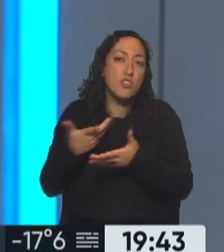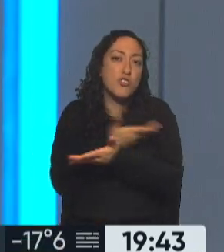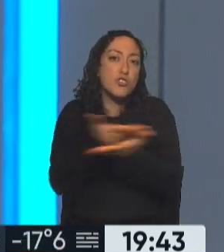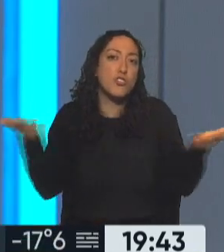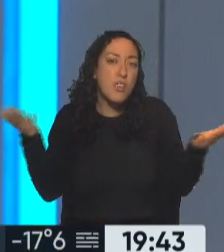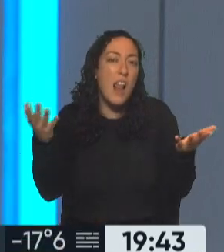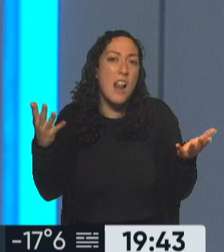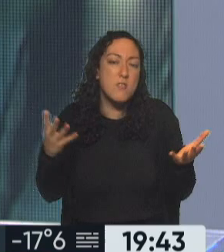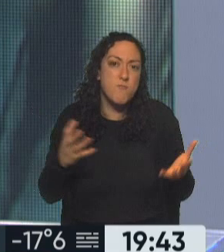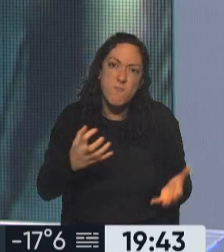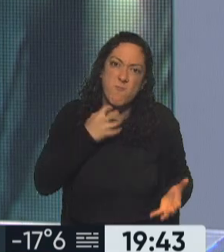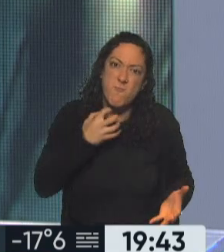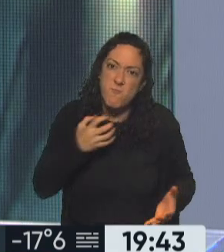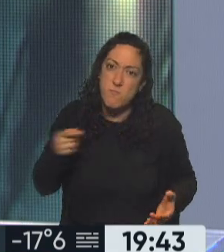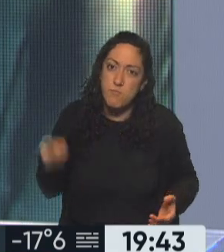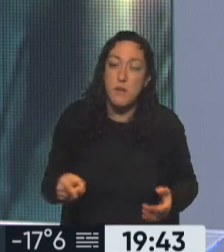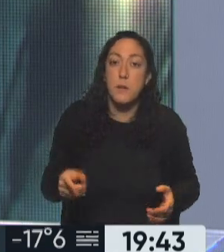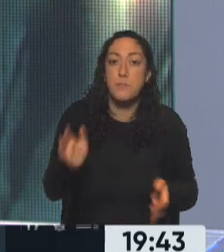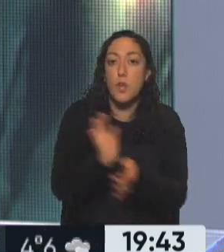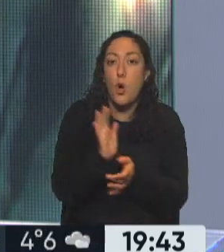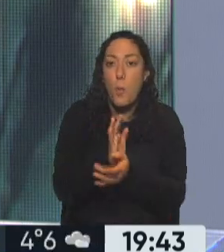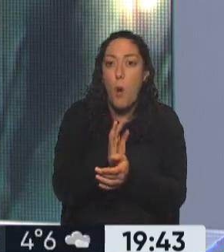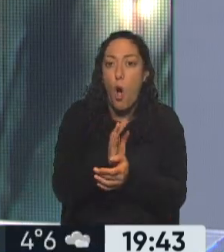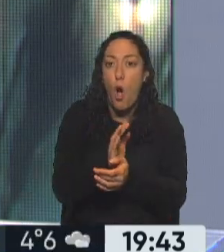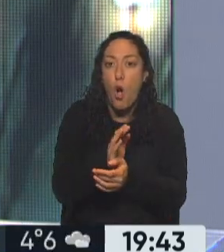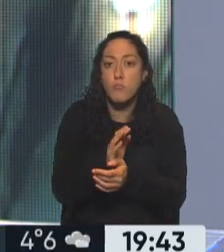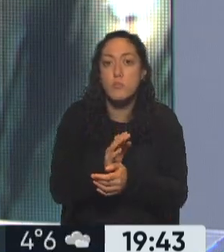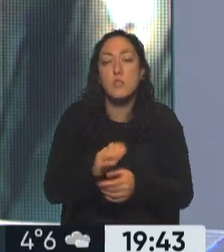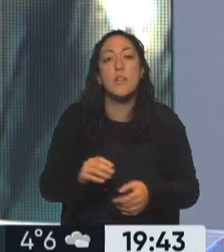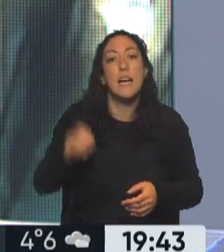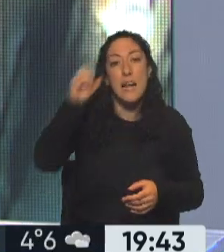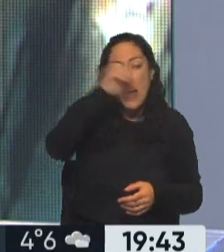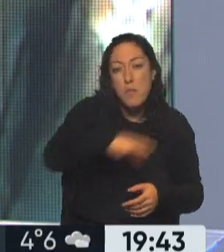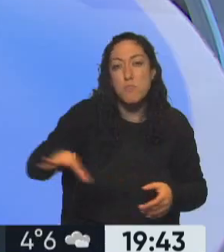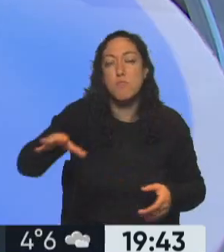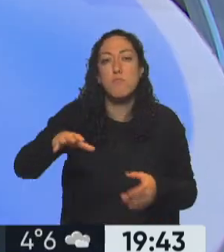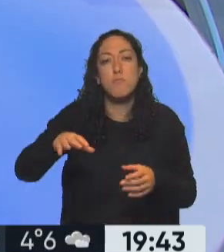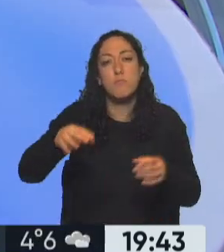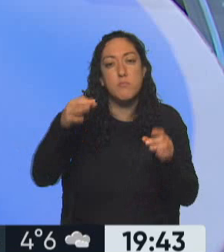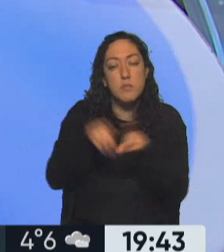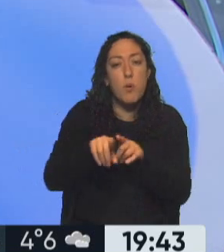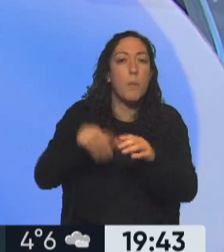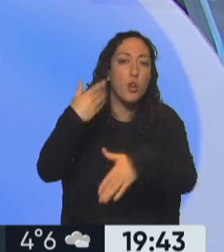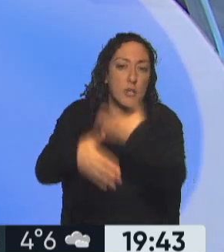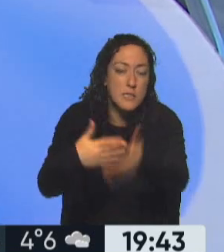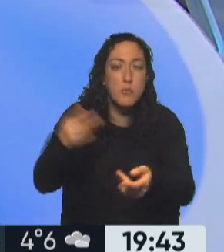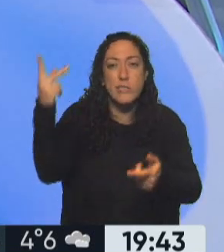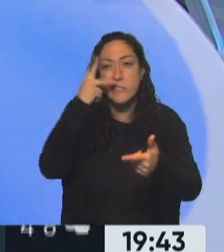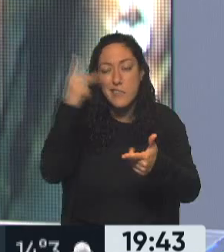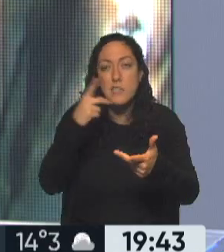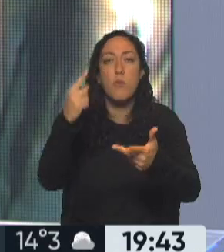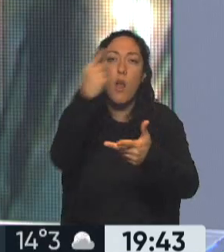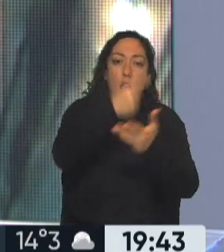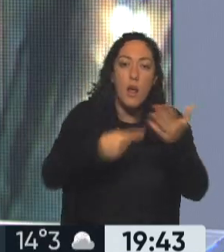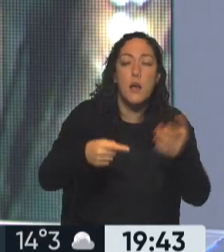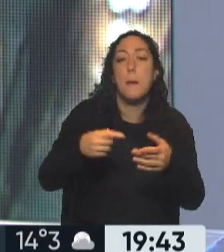sea, ahí efectivamente el status quo pasa a ser no solamente un campo político particular, el kirchnerismo, el progresismo, lo que sea, sino la política,